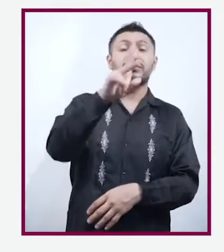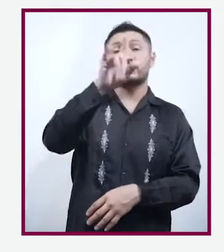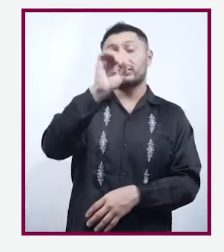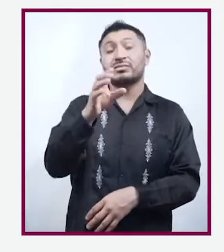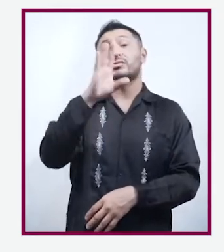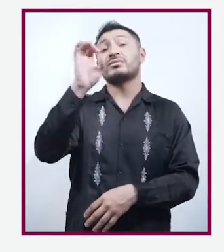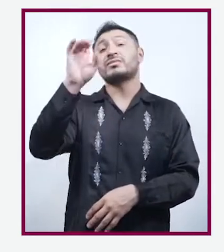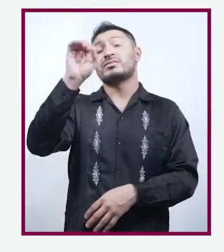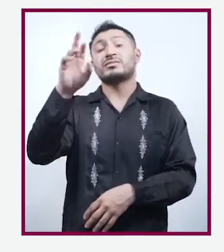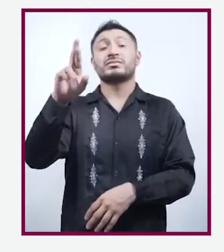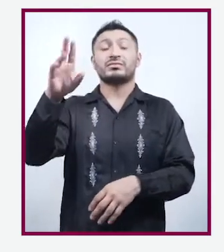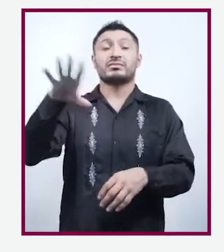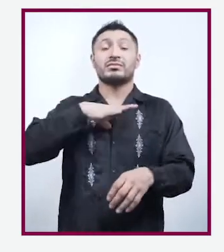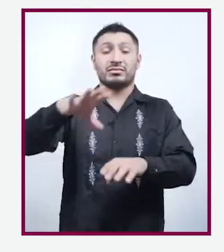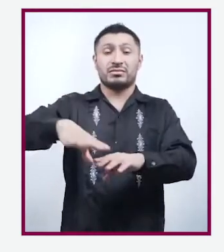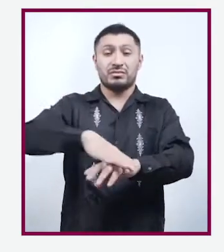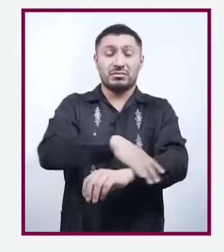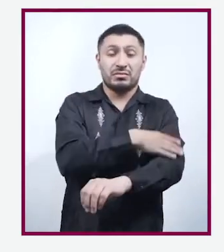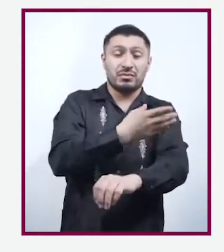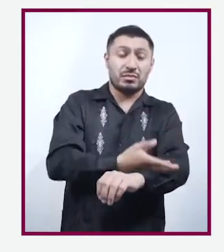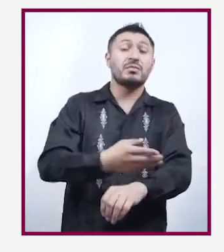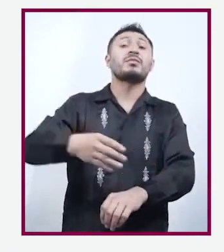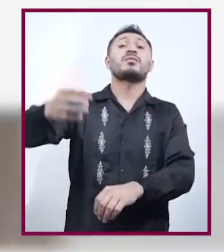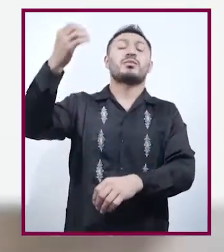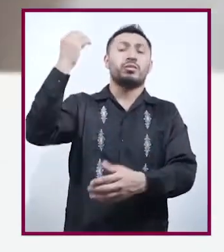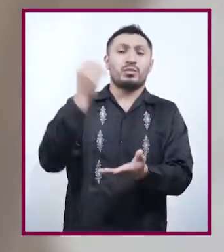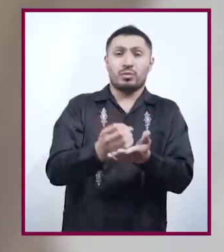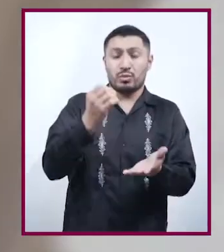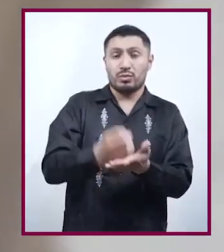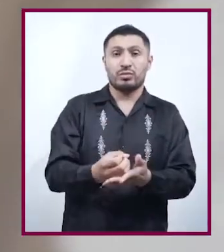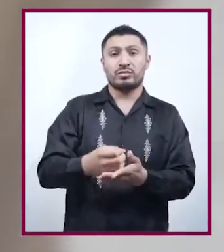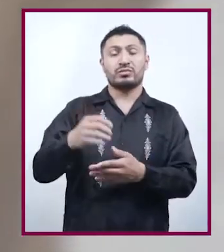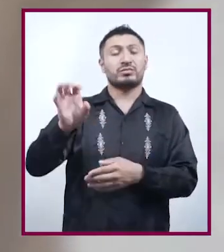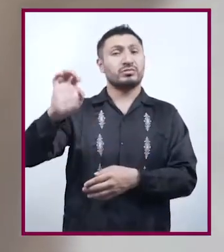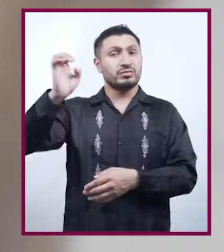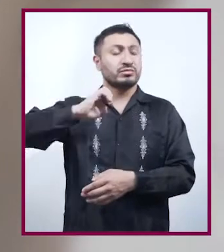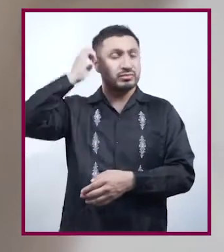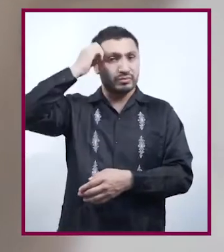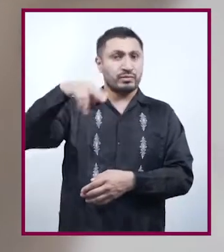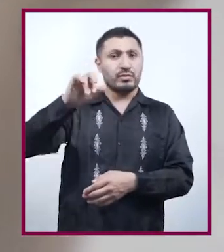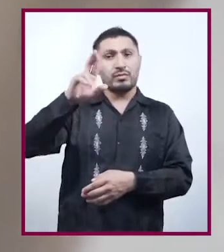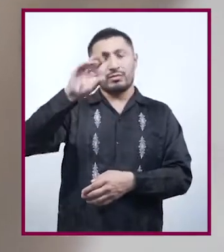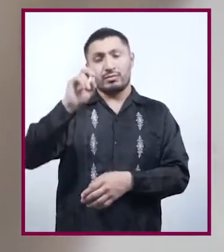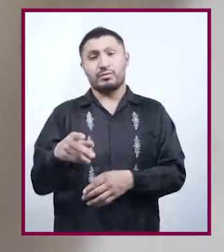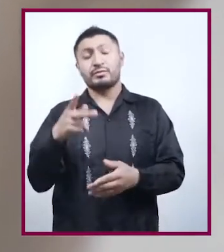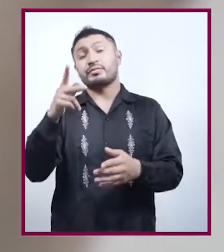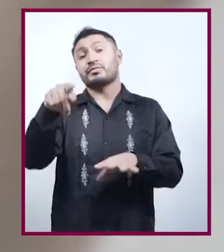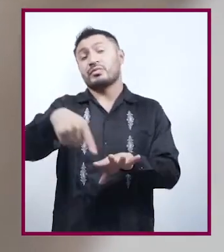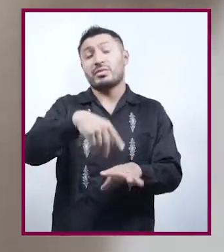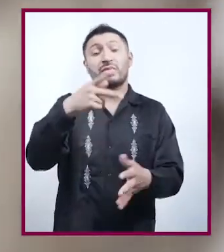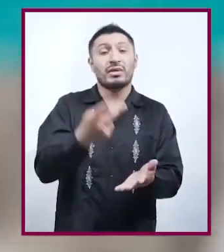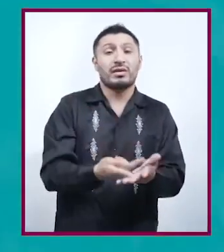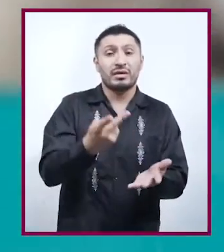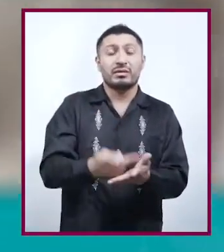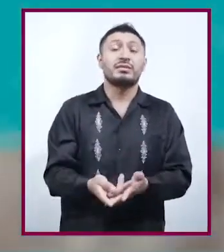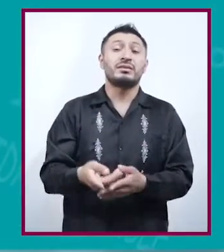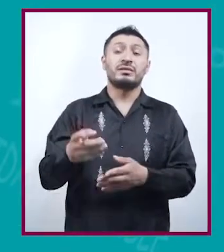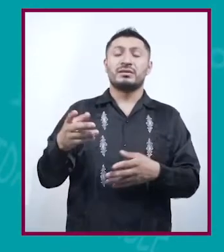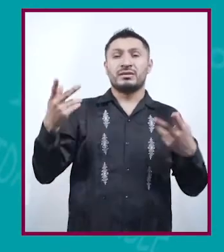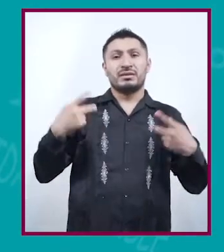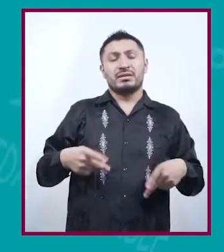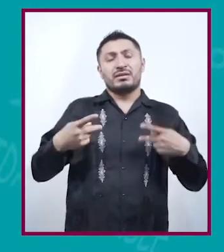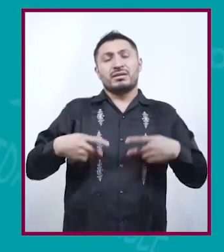militar romano Julio César portaba botas de oro. El emperador Nerón, por su parte, prefería las sandalias de plata.